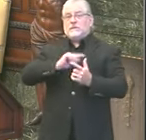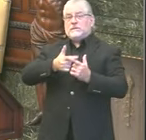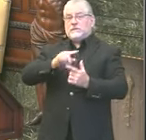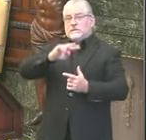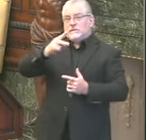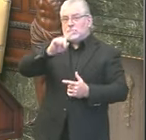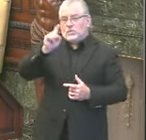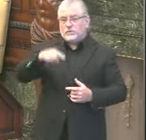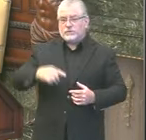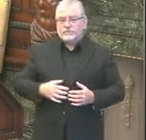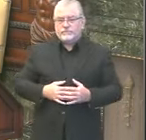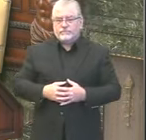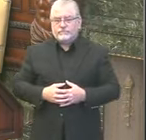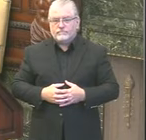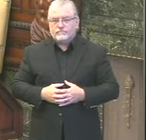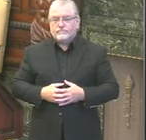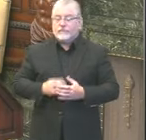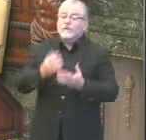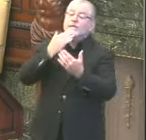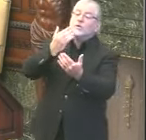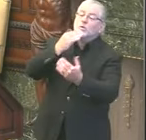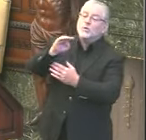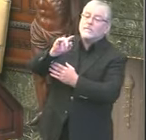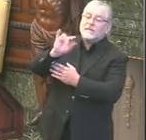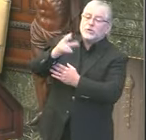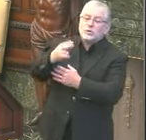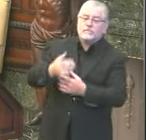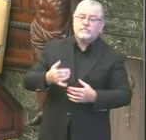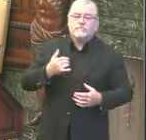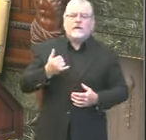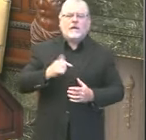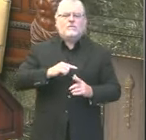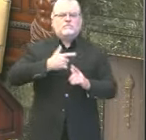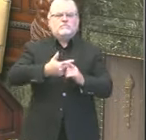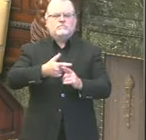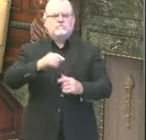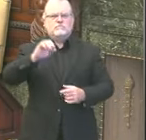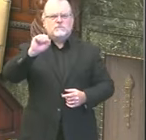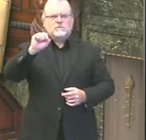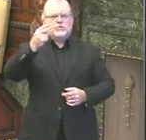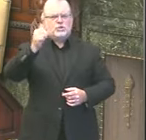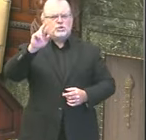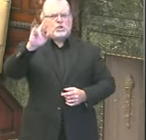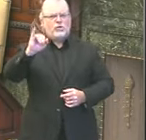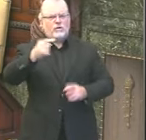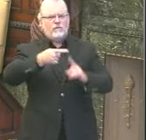Thanks, Mitch. We're going to go now to Shaira Arias of Telemundo.